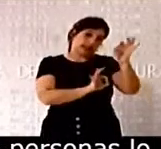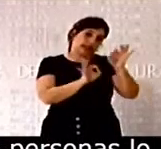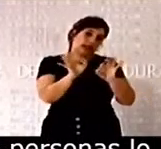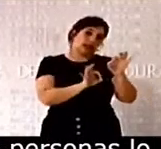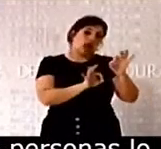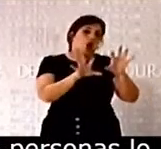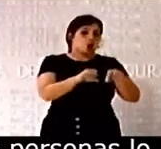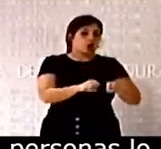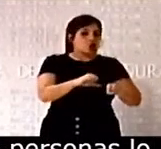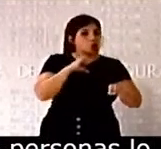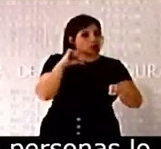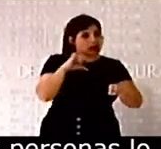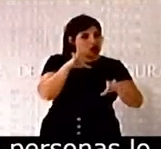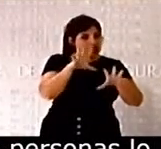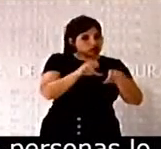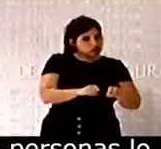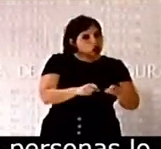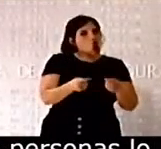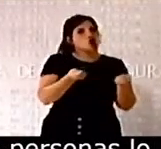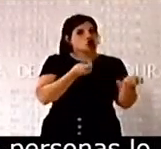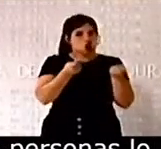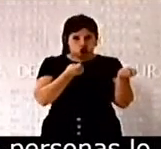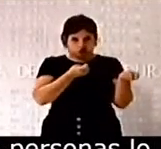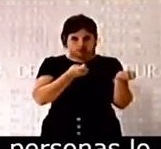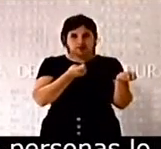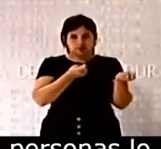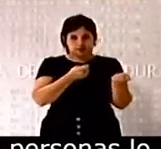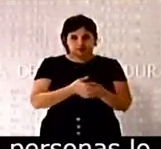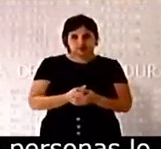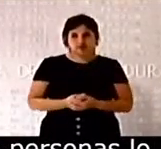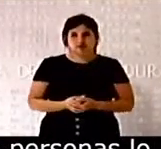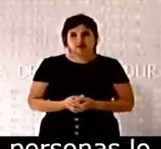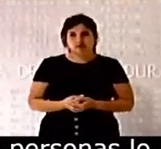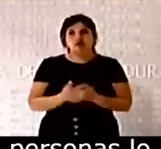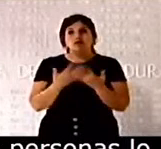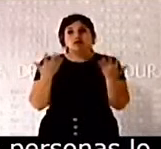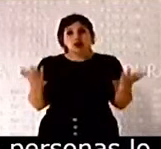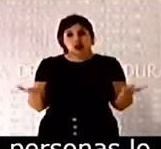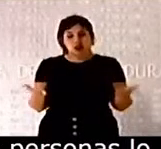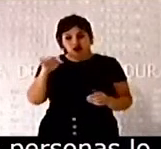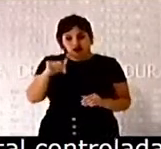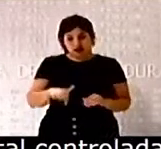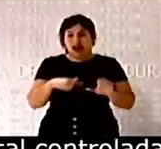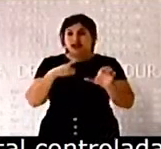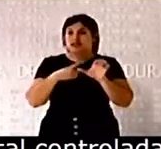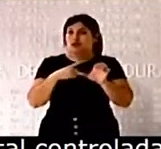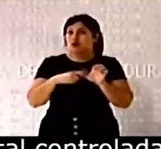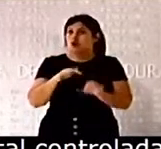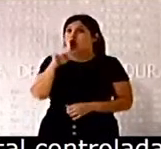de hospital controladas. Así, decirles que Extremadura hoy